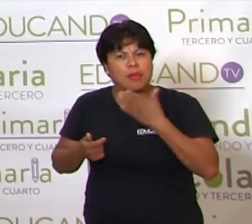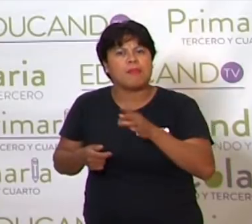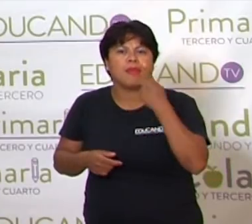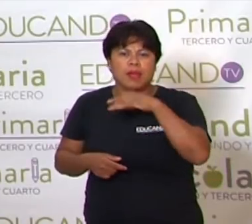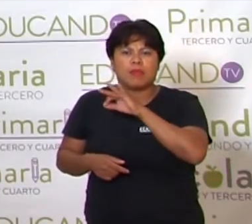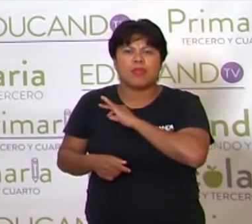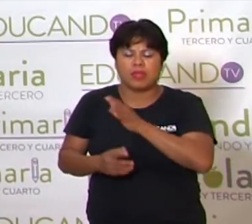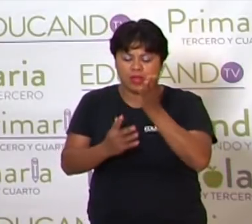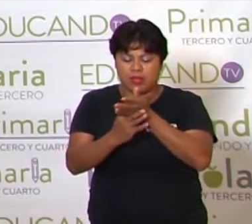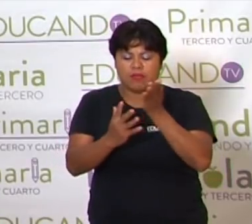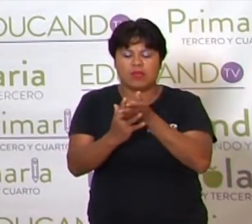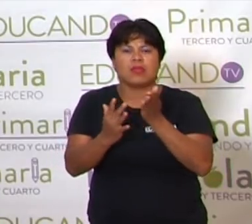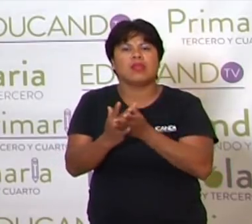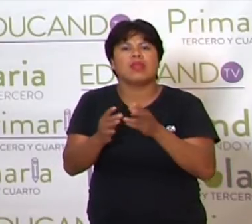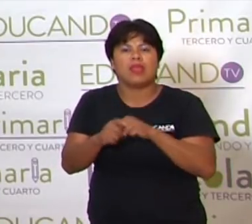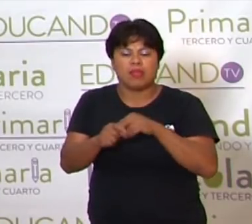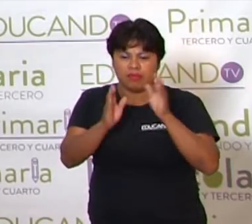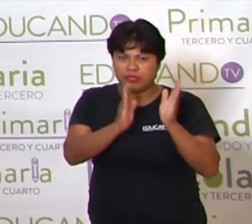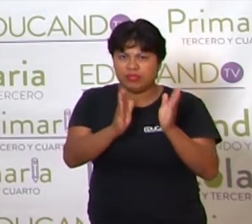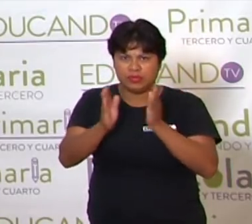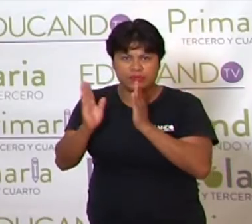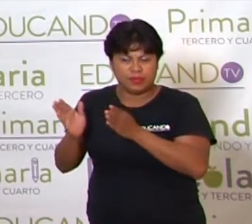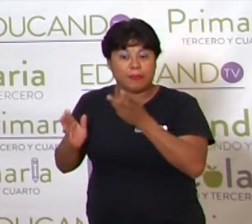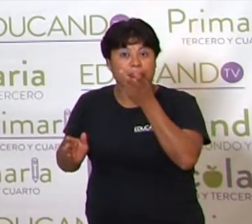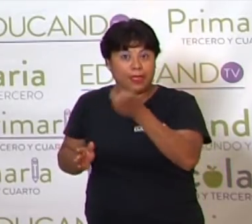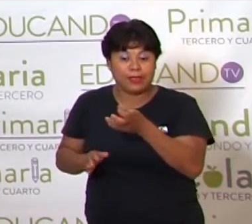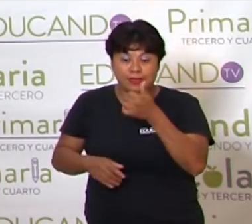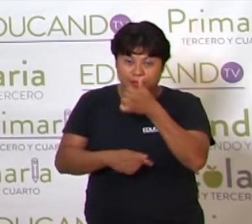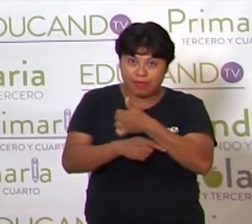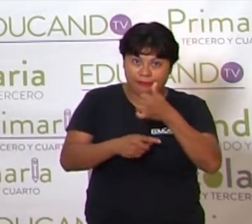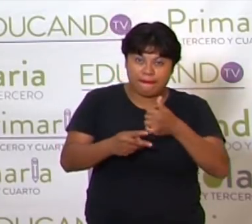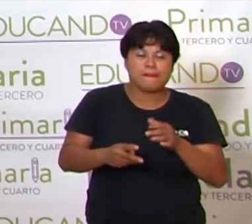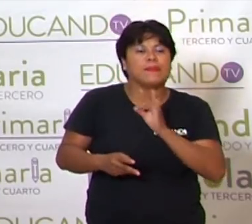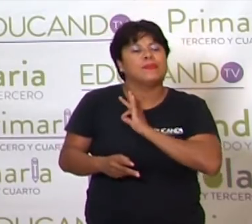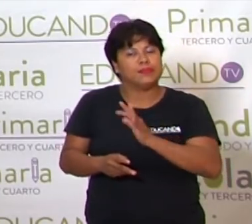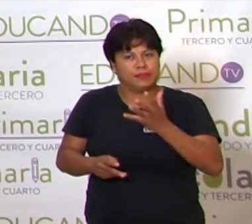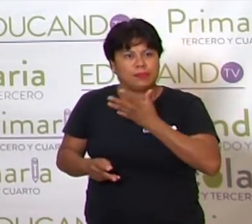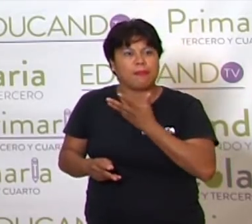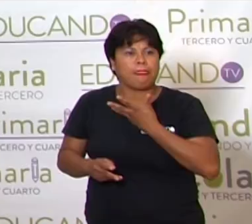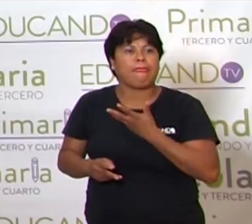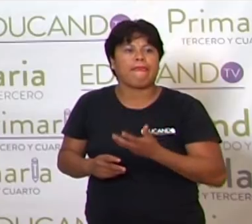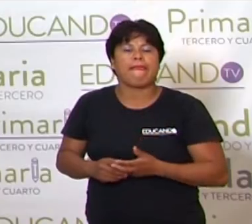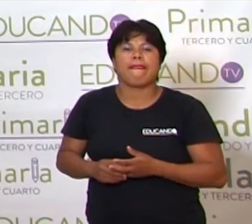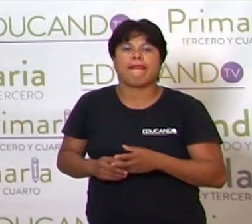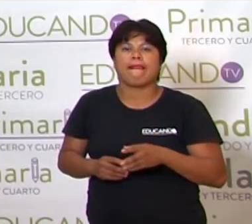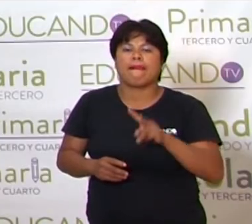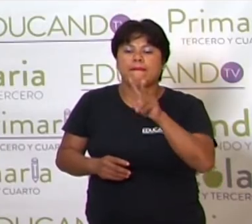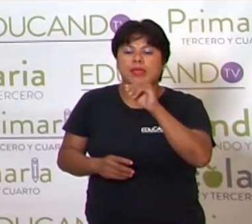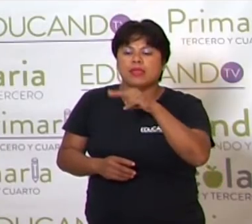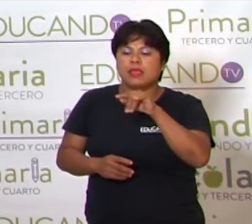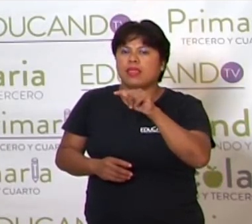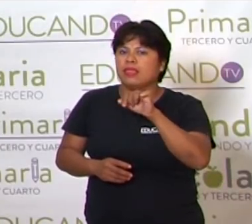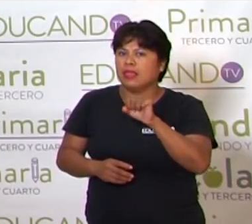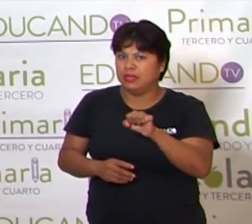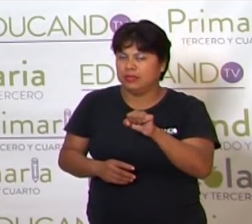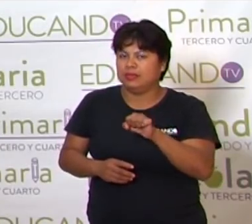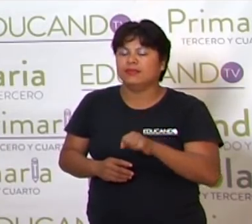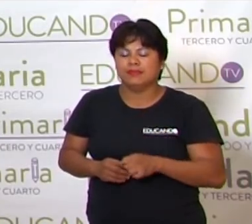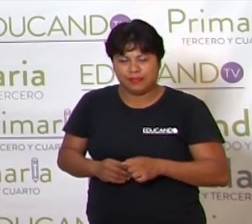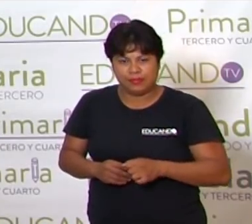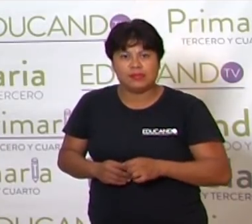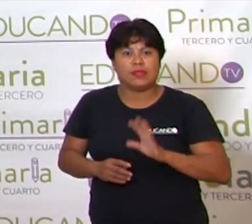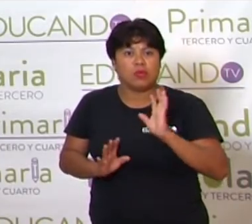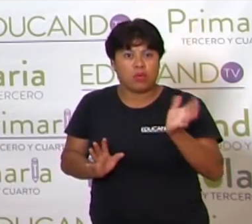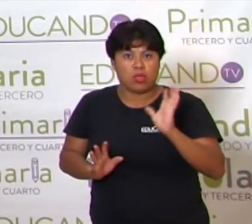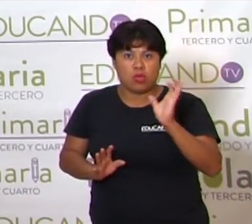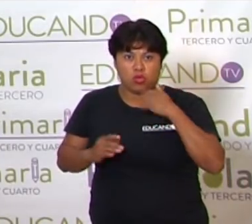poder dividirla en escenas. Y cada una de esas escenas pues van a ser las viñetas. Bueno, ya una